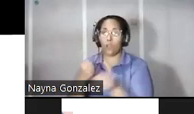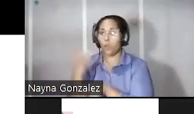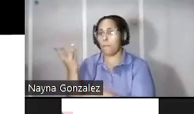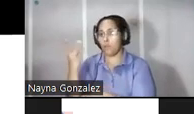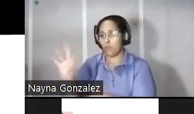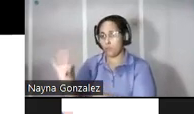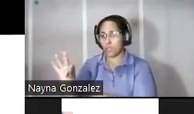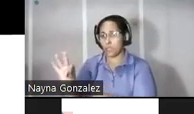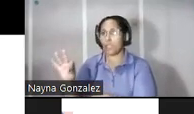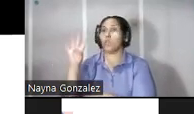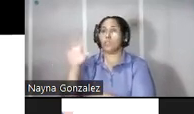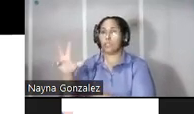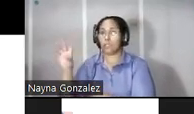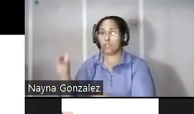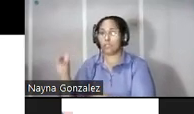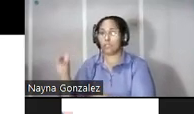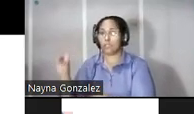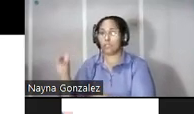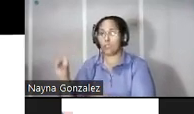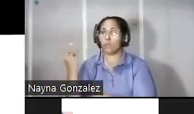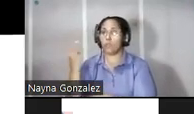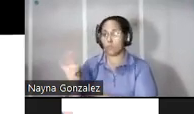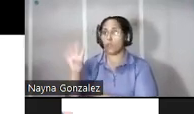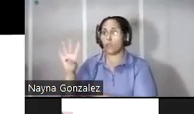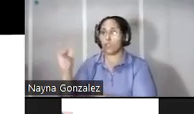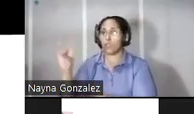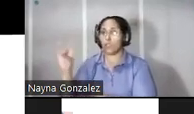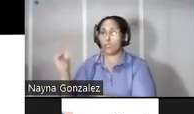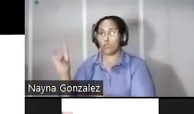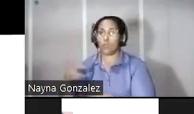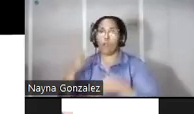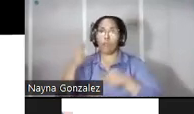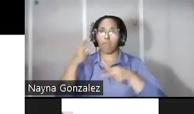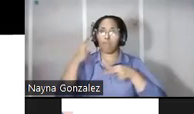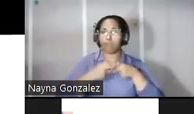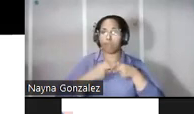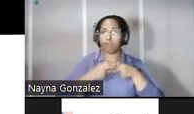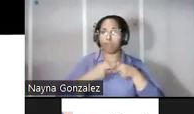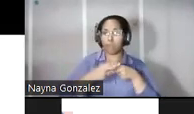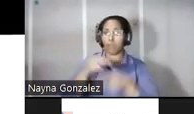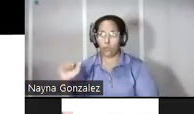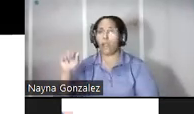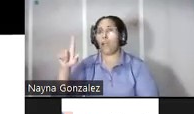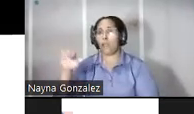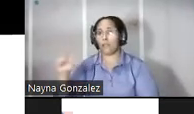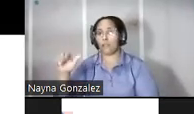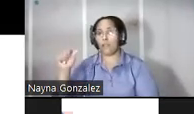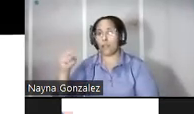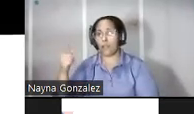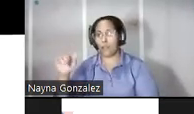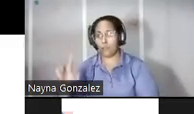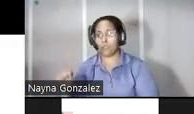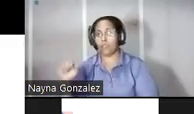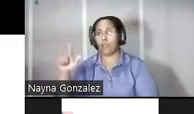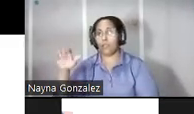1938 y 1946. Los nombres, estaba Gloria Nilsa, estaba Elsie,